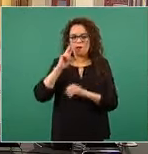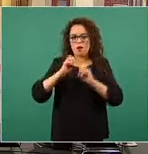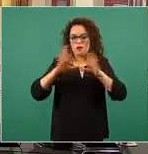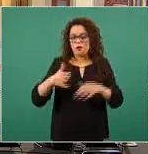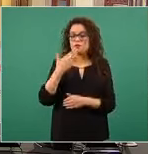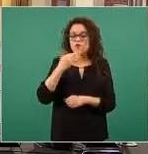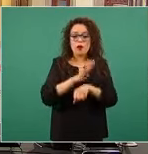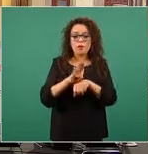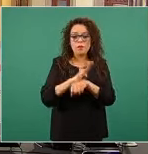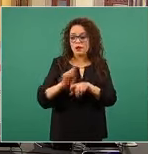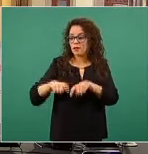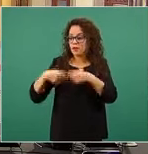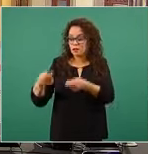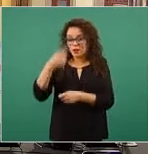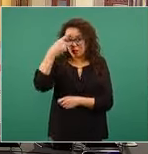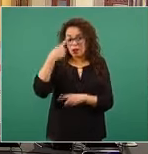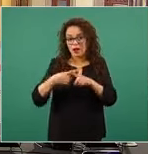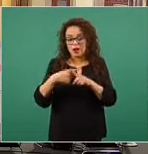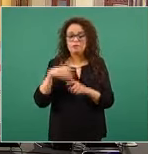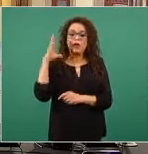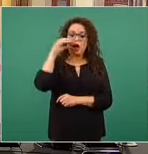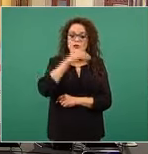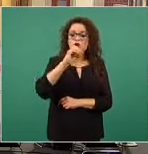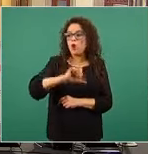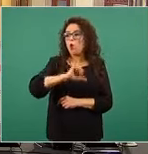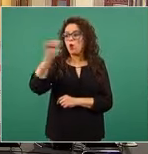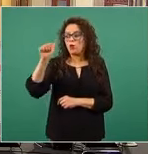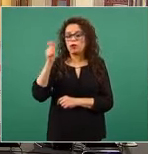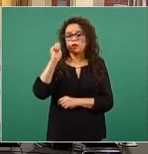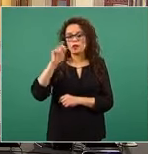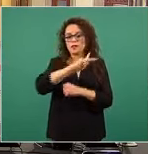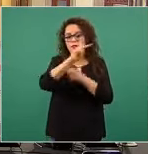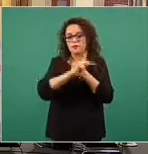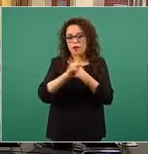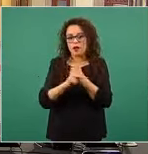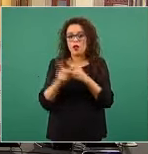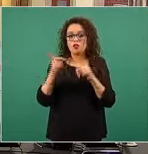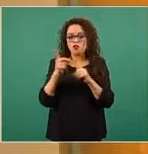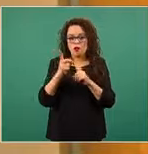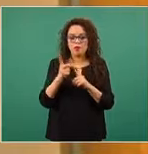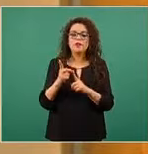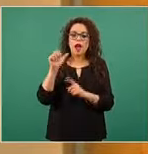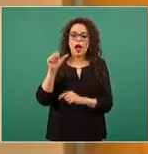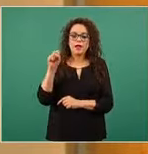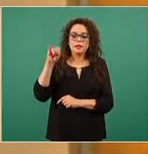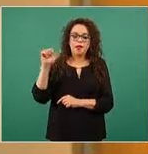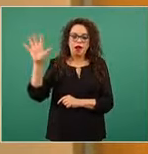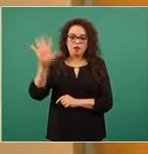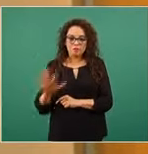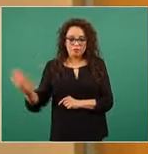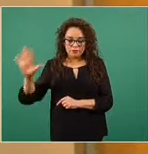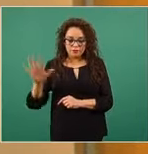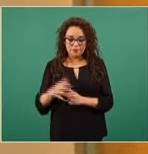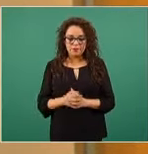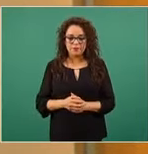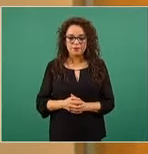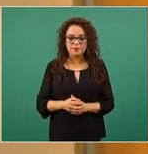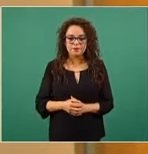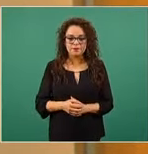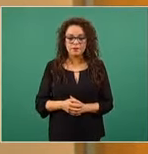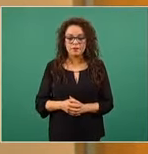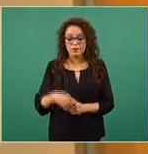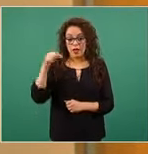África, desfavorece a varios países asiáticos. Todo ese es el contexto. En el caso mexicano, hemos